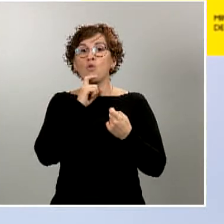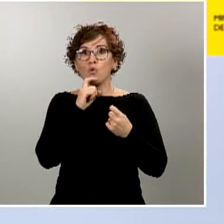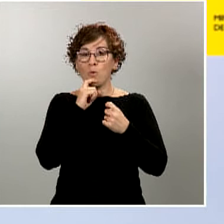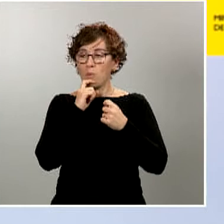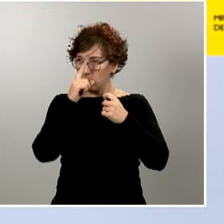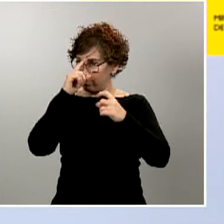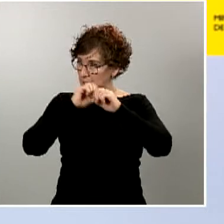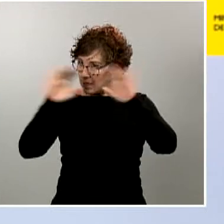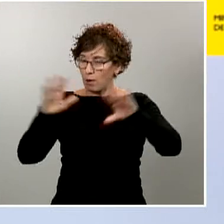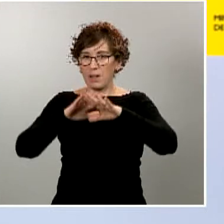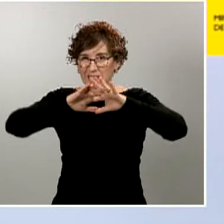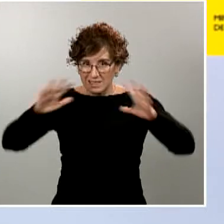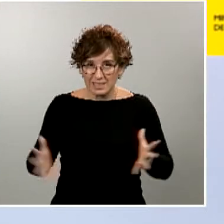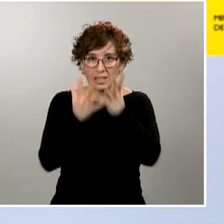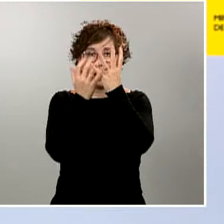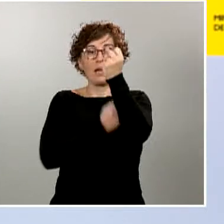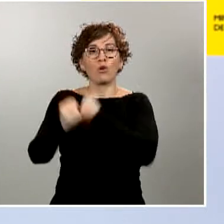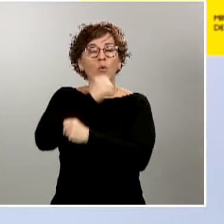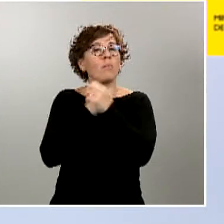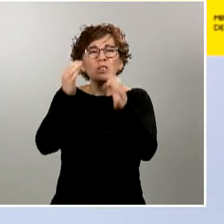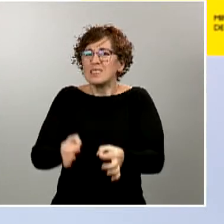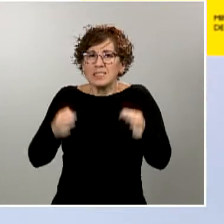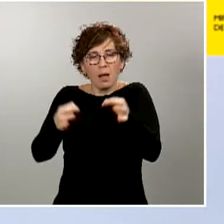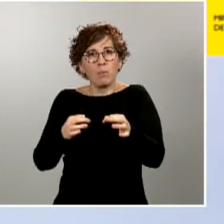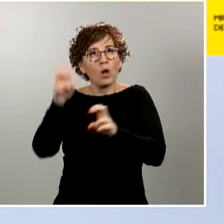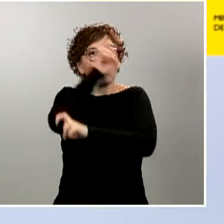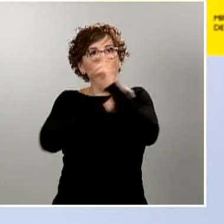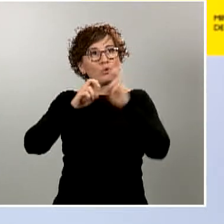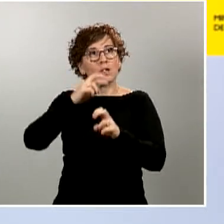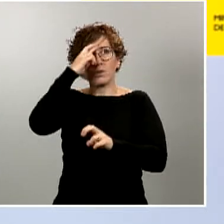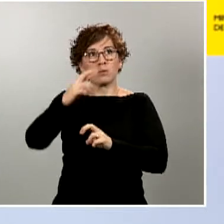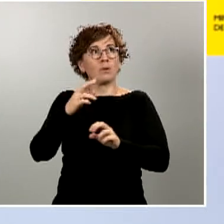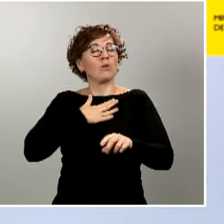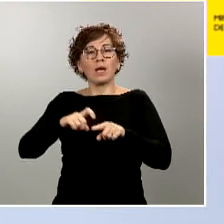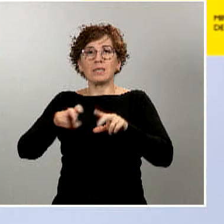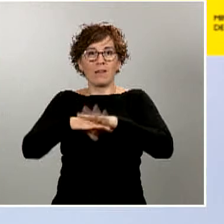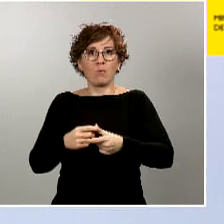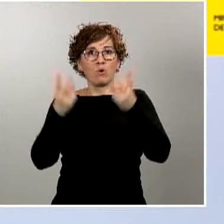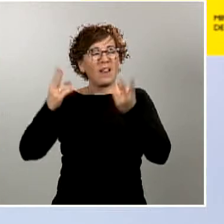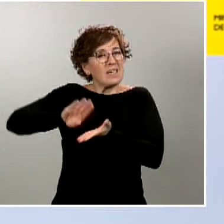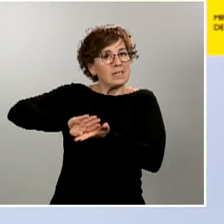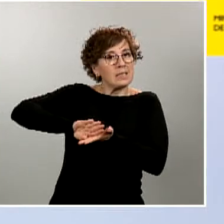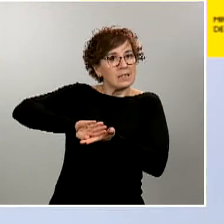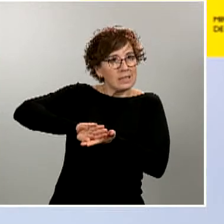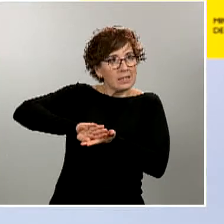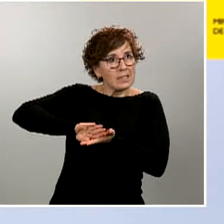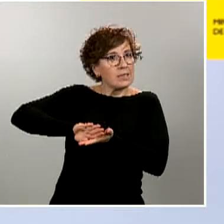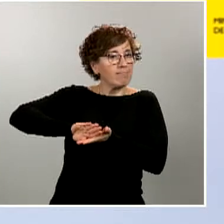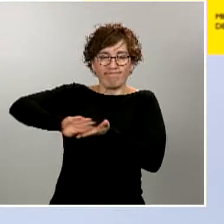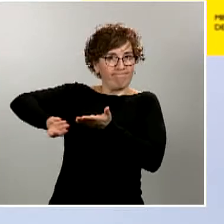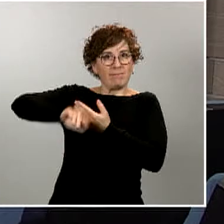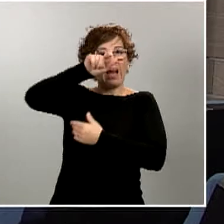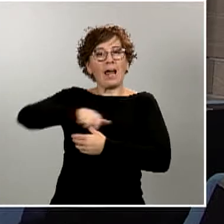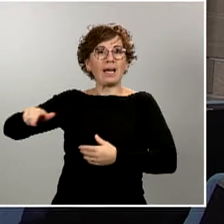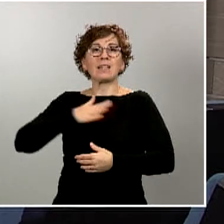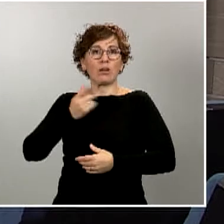pero en clave democrática y, sobre todo, al margen de aquellos que no quieren la democracia en este país. Ministro